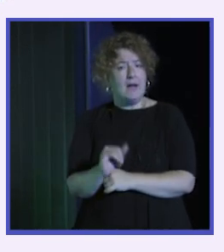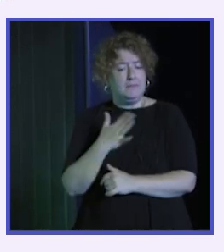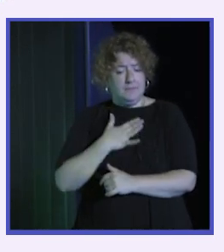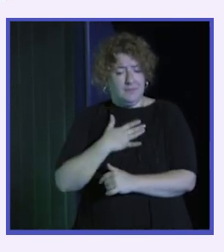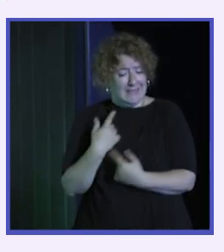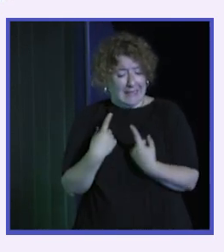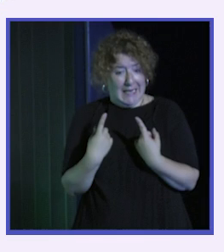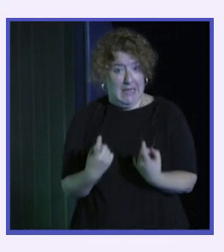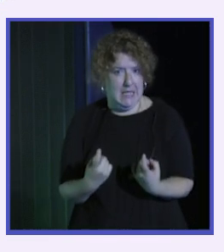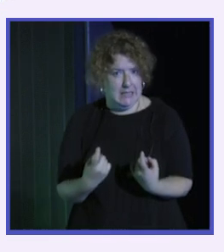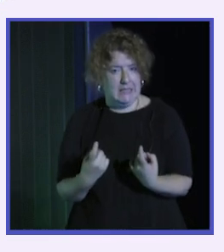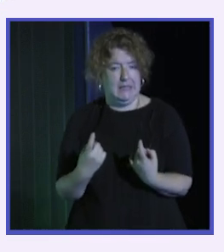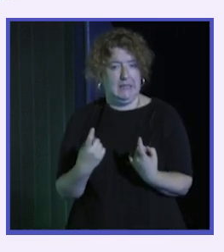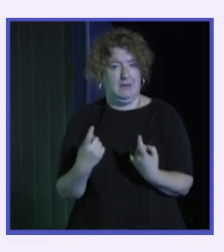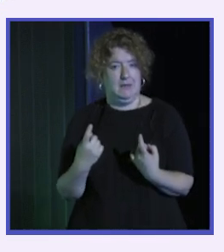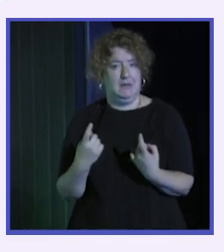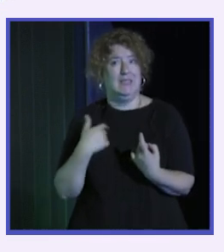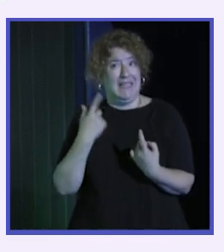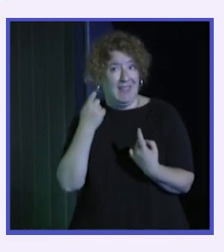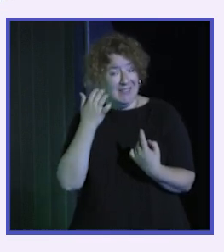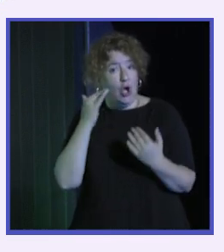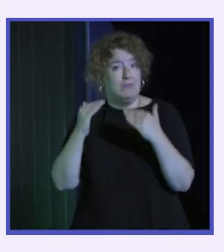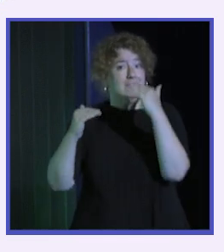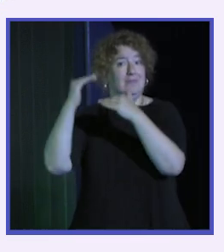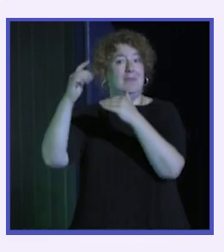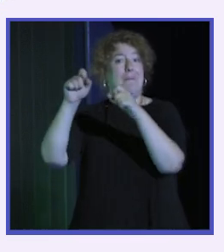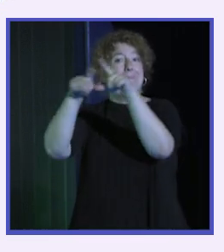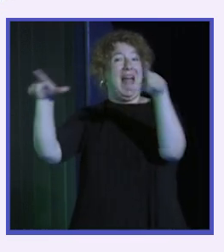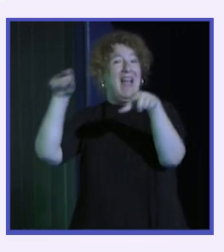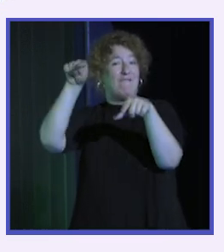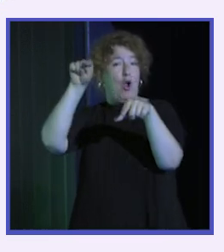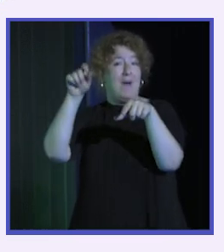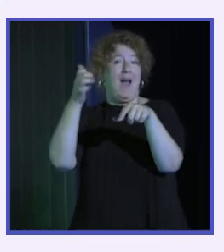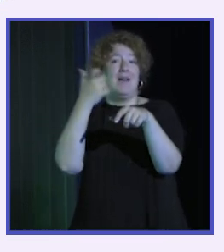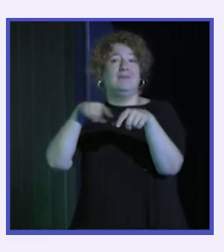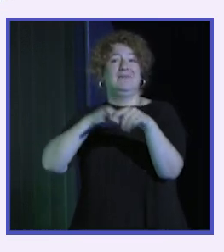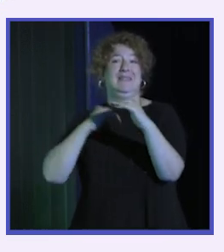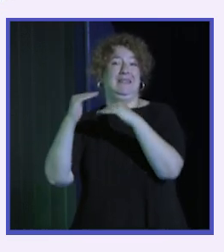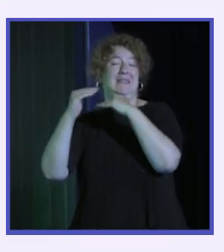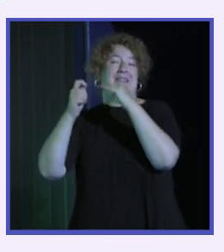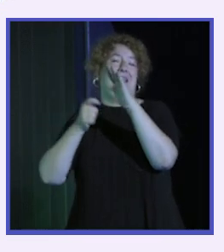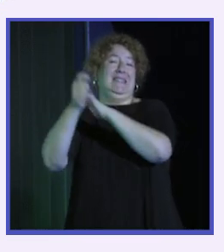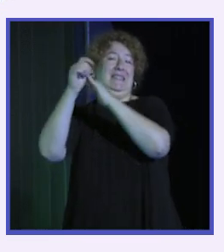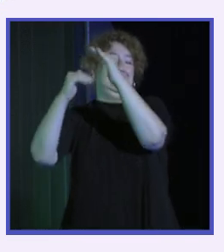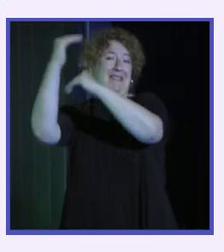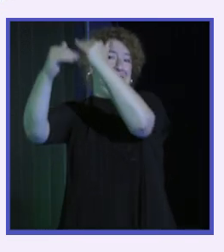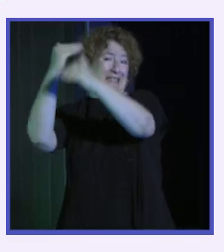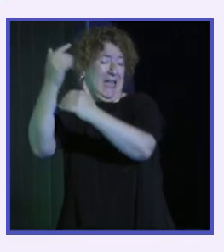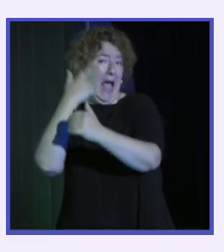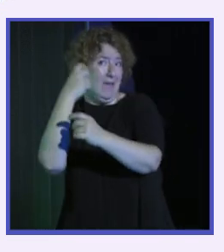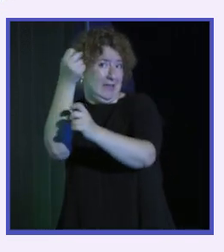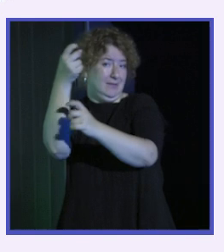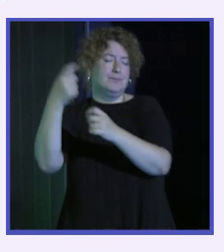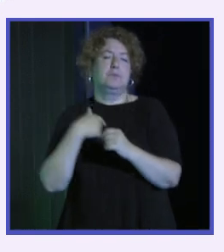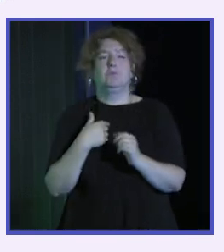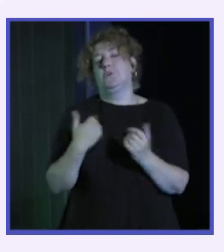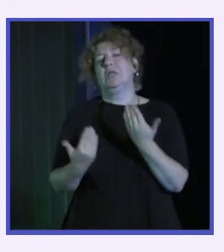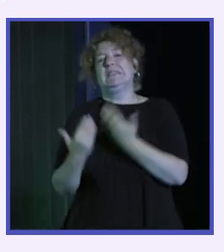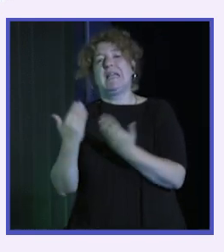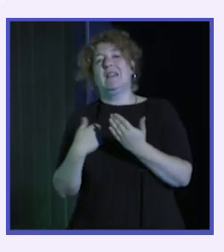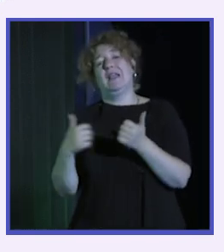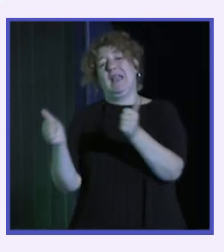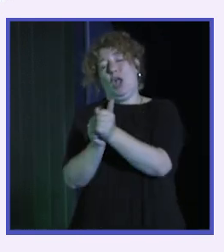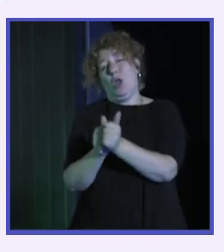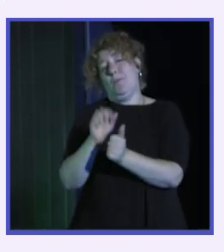yo necesito luego subir en la plataforma de escalaciones, ¿no? Entonces, yo me voy al chat de